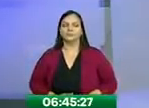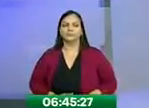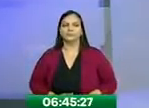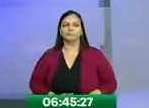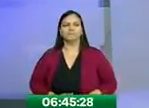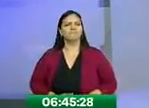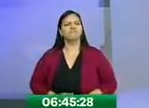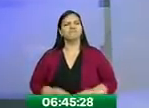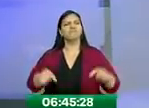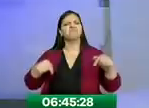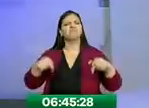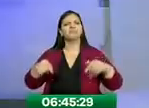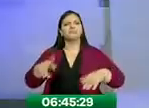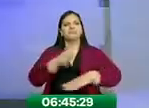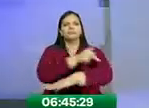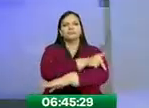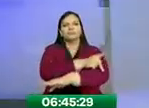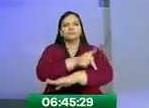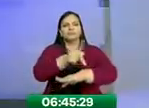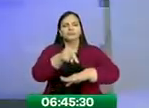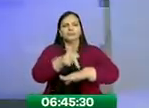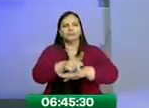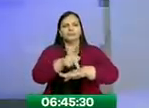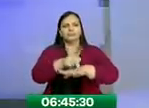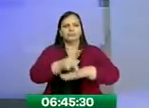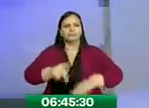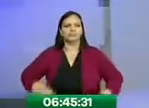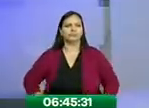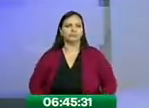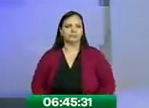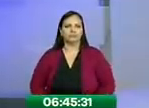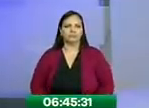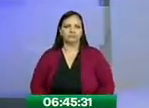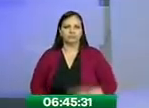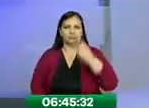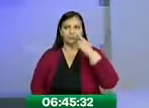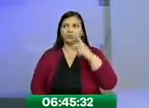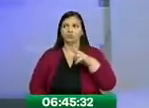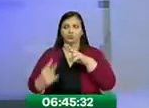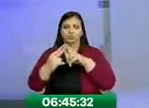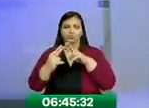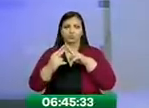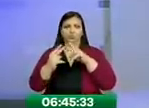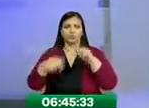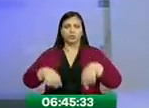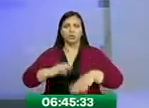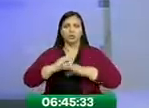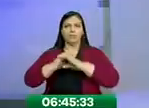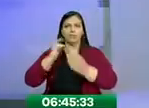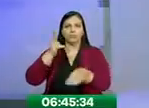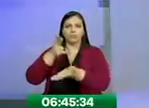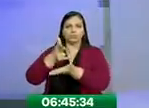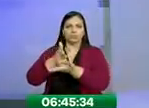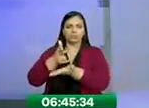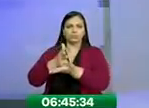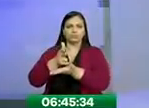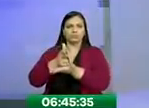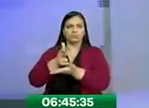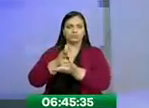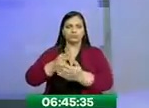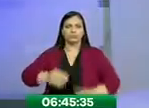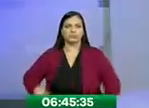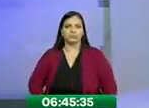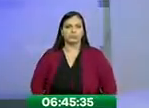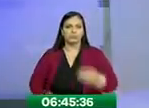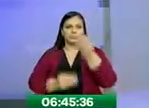hemos acudido a la vía perimetral justamente a la altura de un reconocido paradero de buses. Les comento que dos de